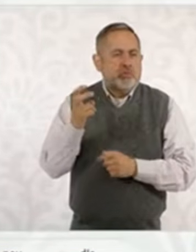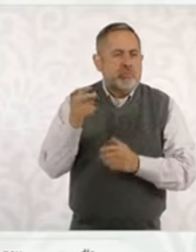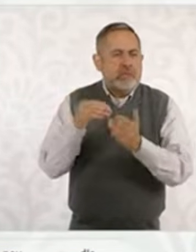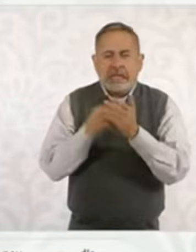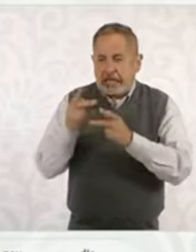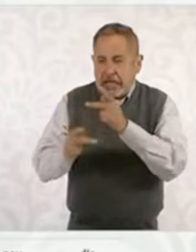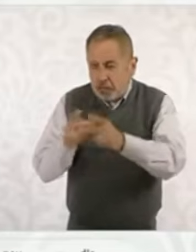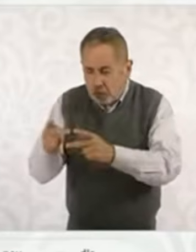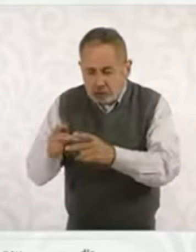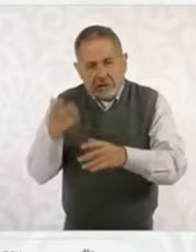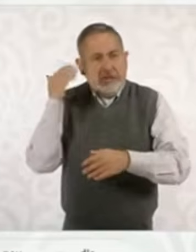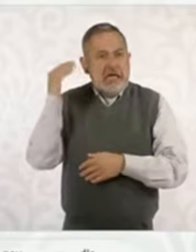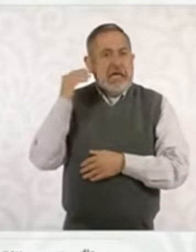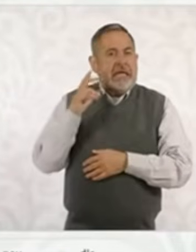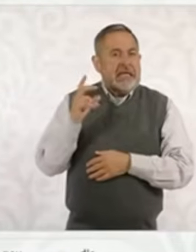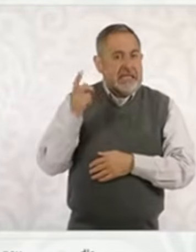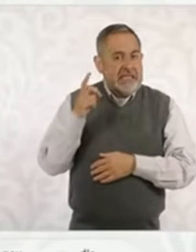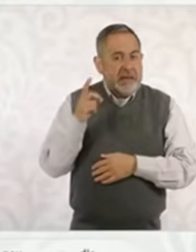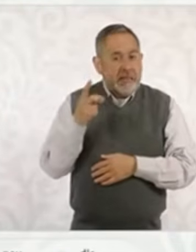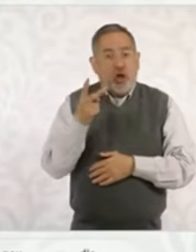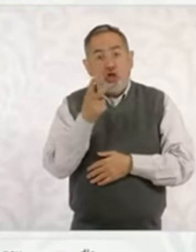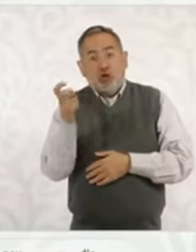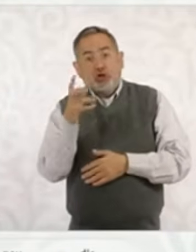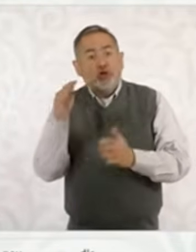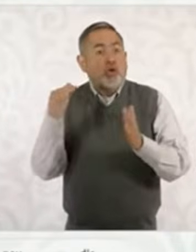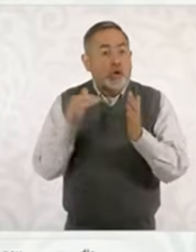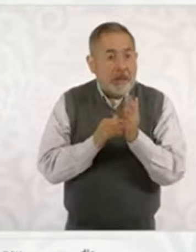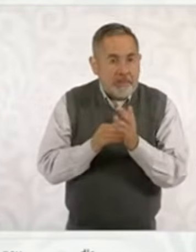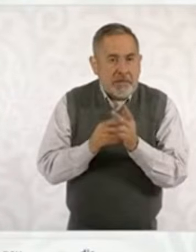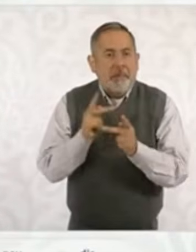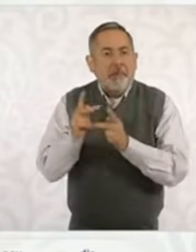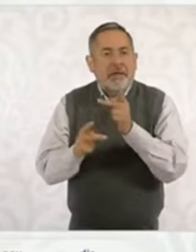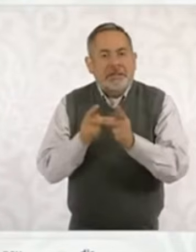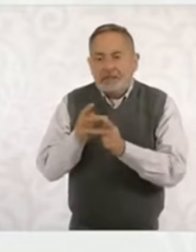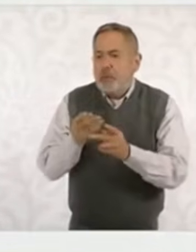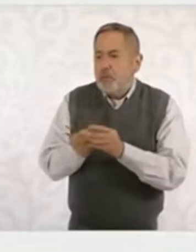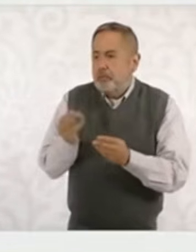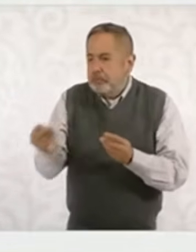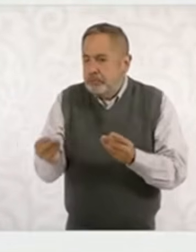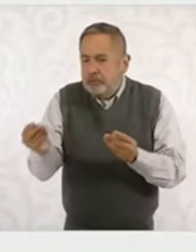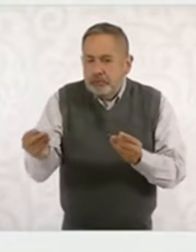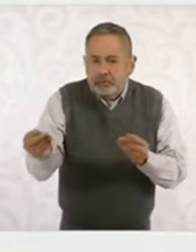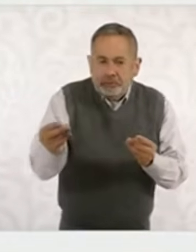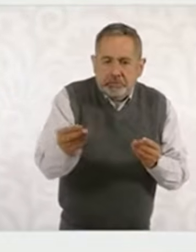en diciembre a 290,000. La que sigue, por favor.